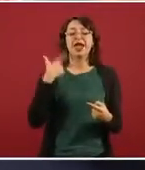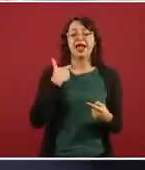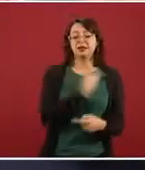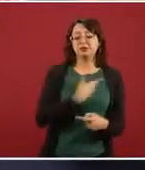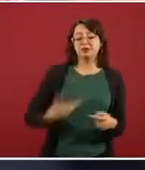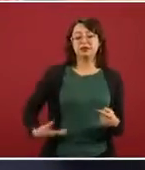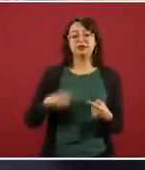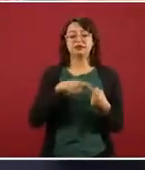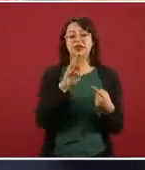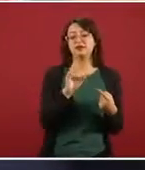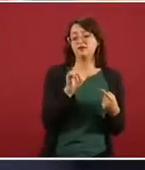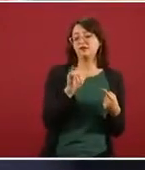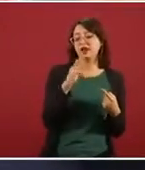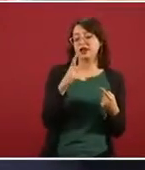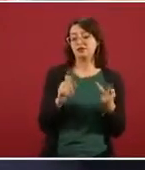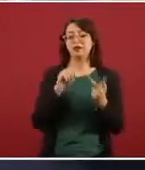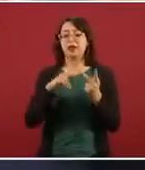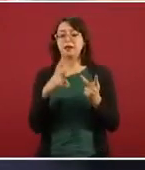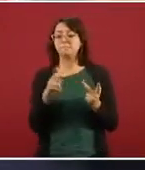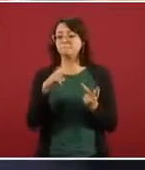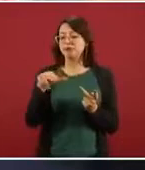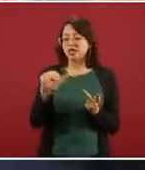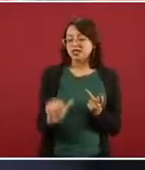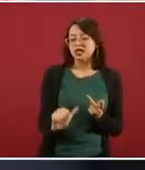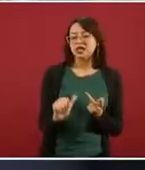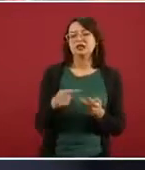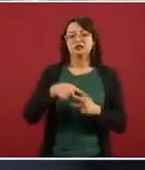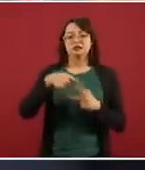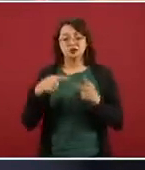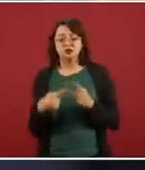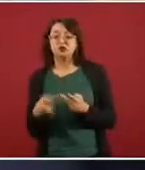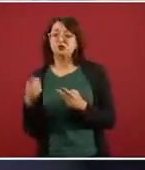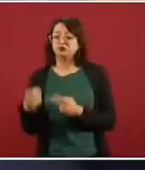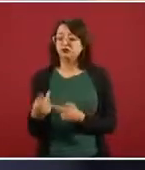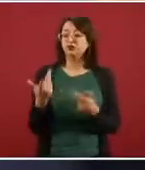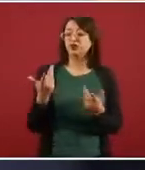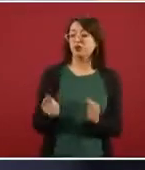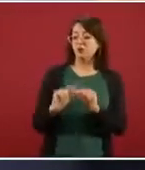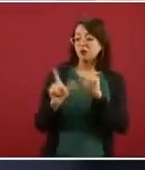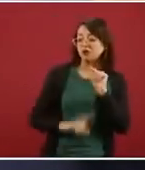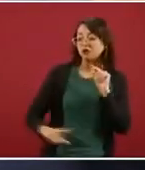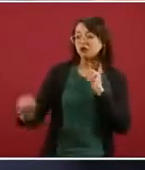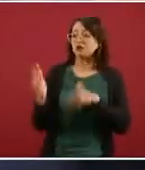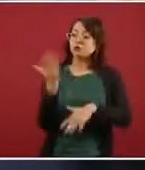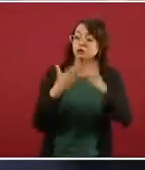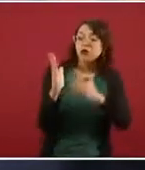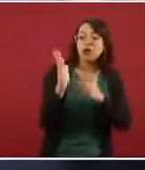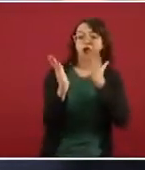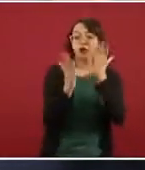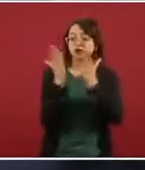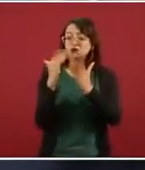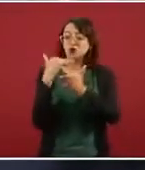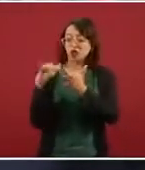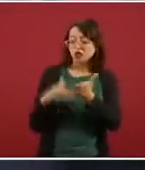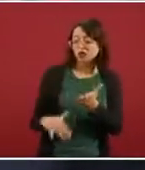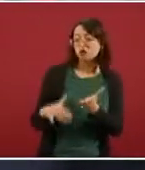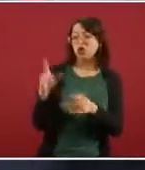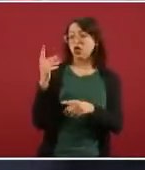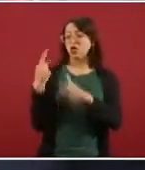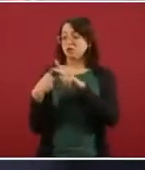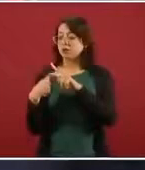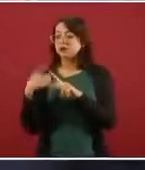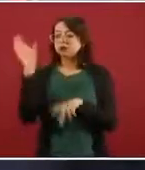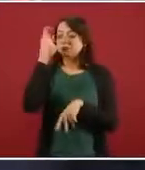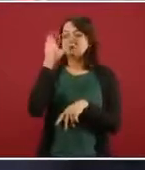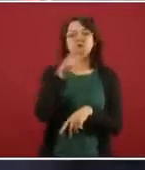a México del bache del bajo rendimiento en lectura, matemáticas y ciencias. ¿Qué opina